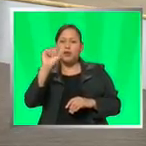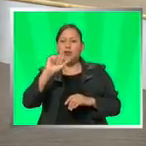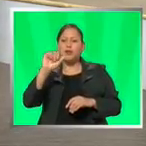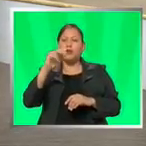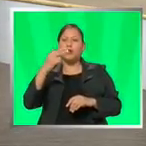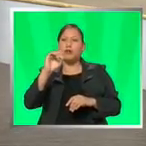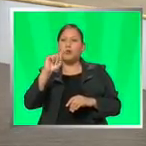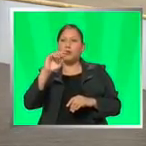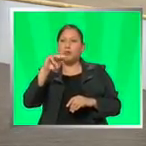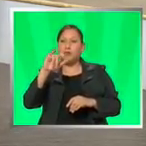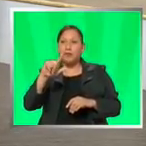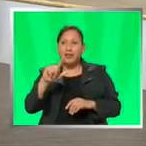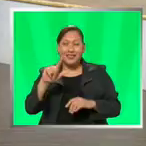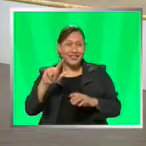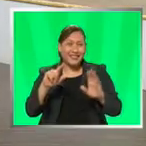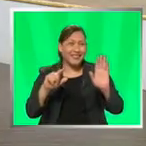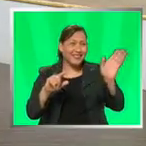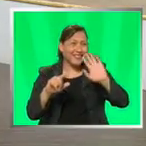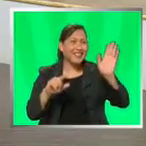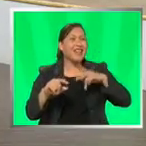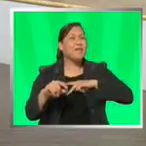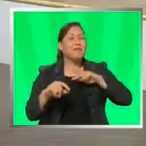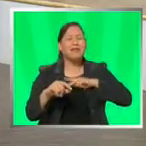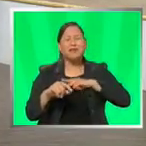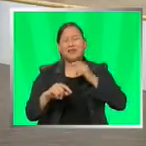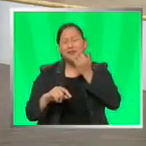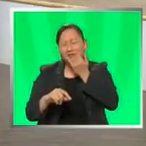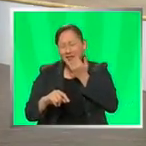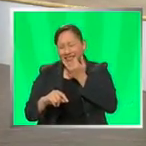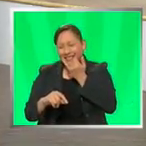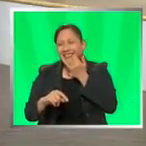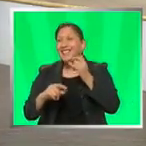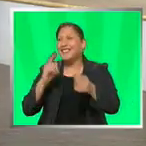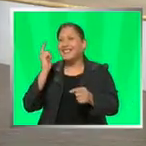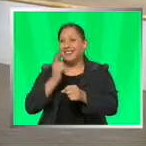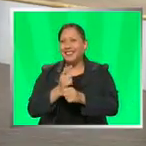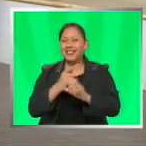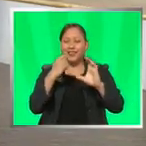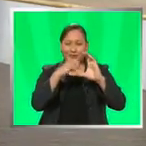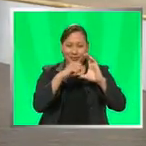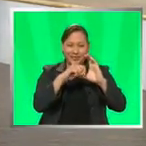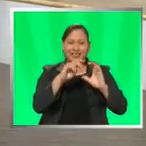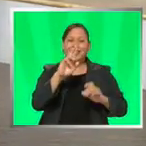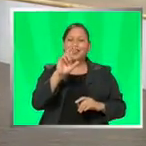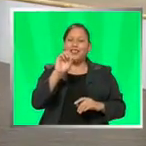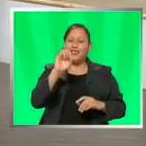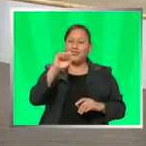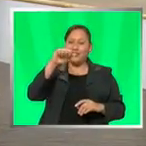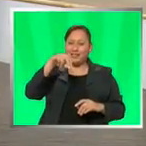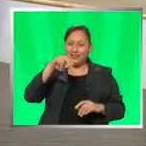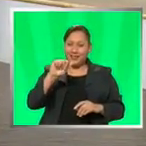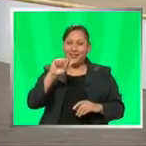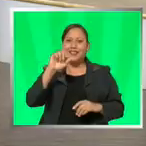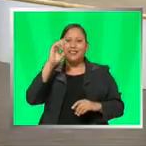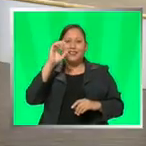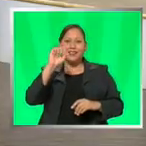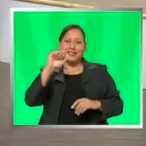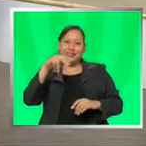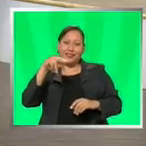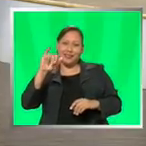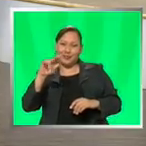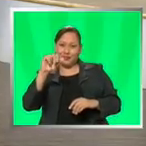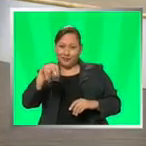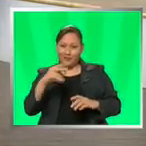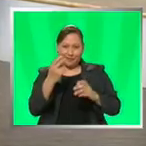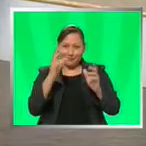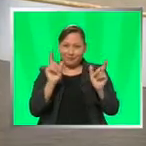Rosana-San Juan@hotmail.com. No, perdón, esta es mía. Ya dijo. Bueno, Twitter, Rosana San Juan. Ahí lo creo que es